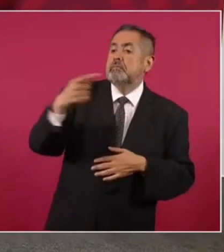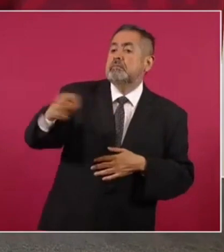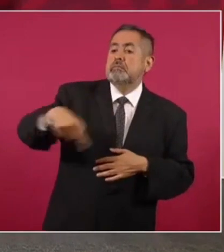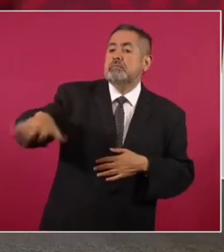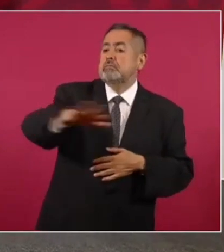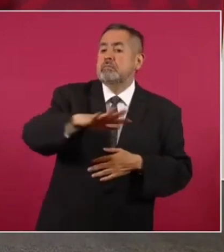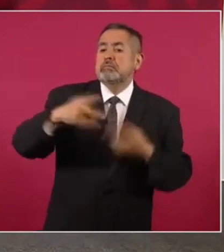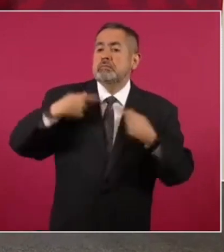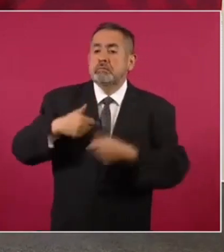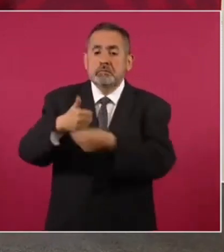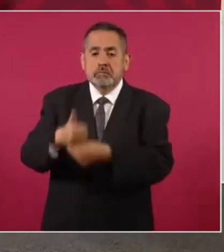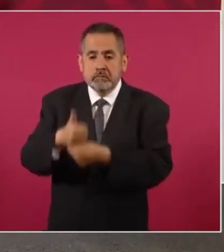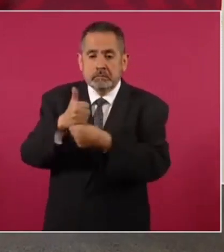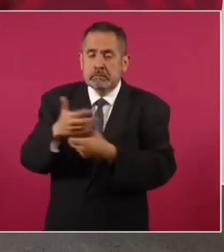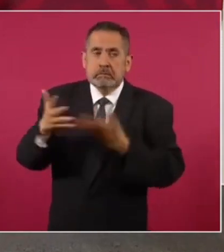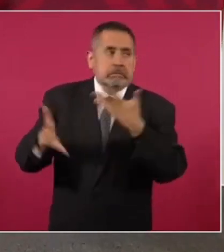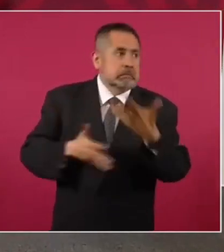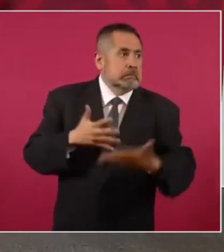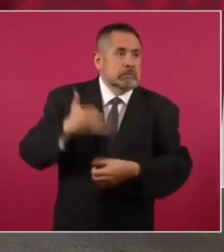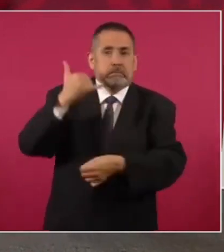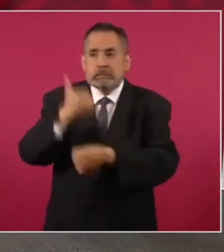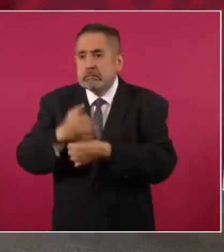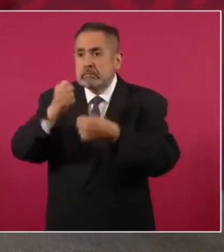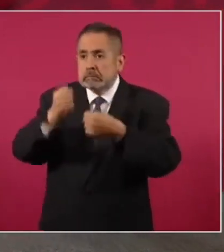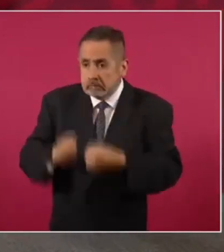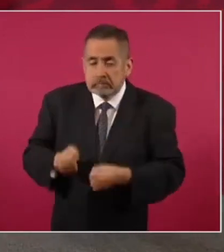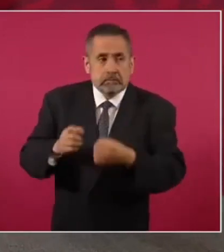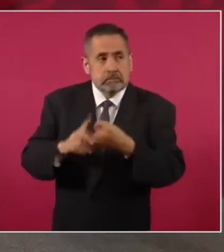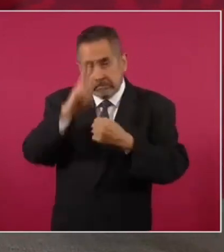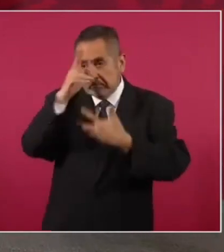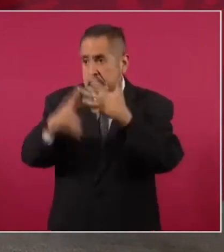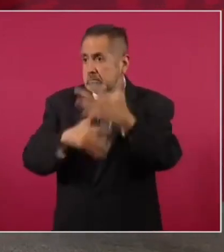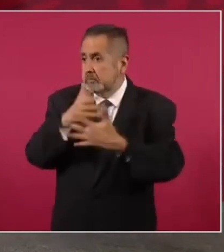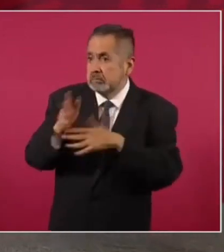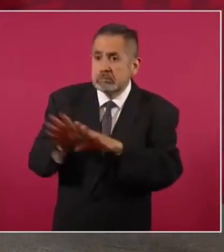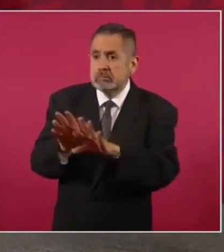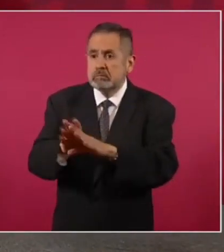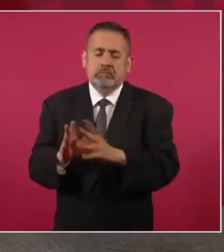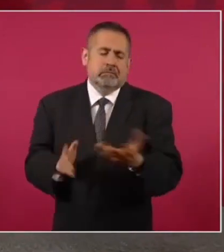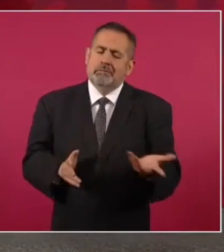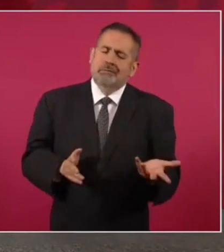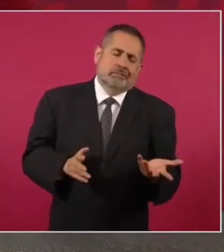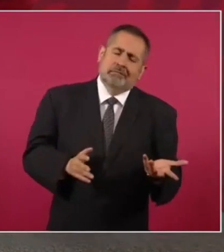padezcan de inseguridad, de violencia?